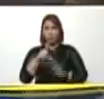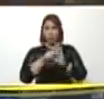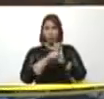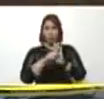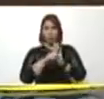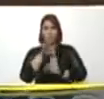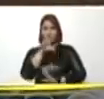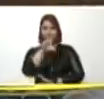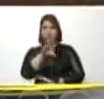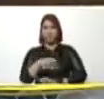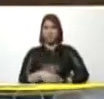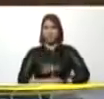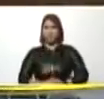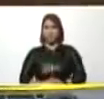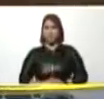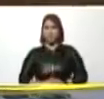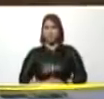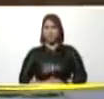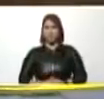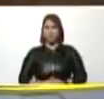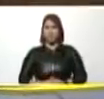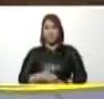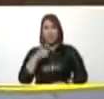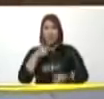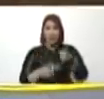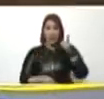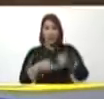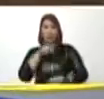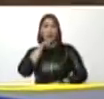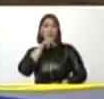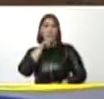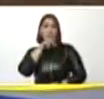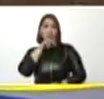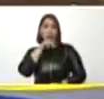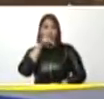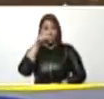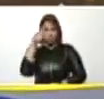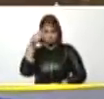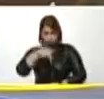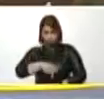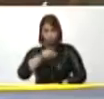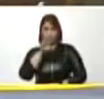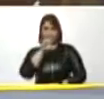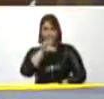del país. Si alguien está hablando en este país